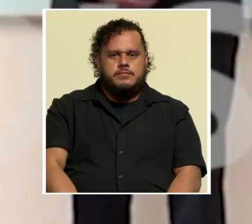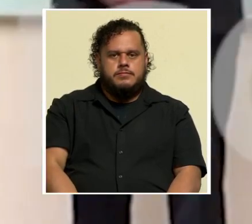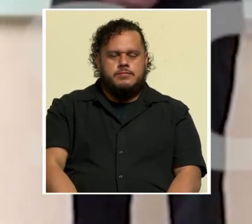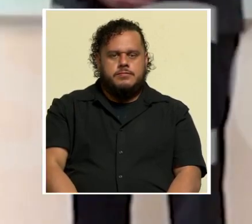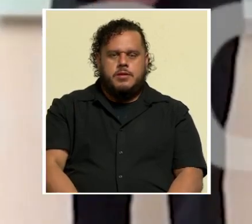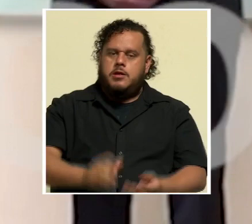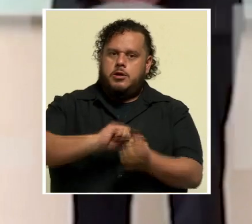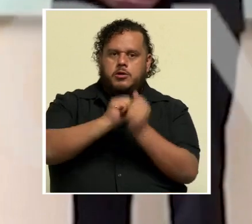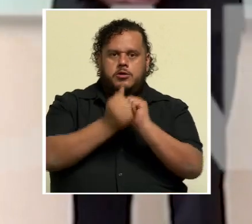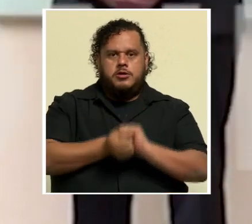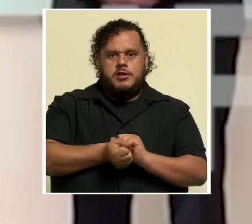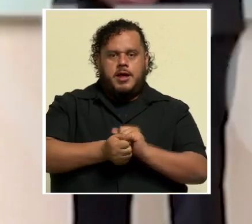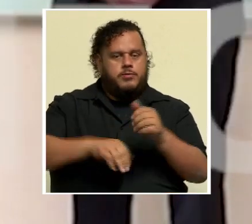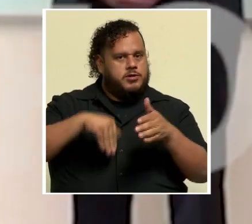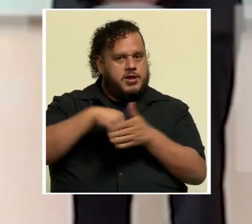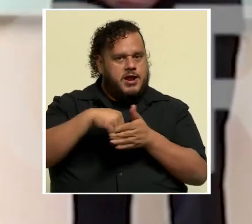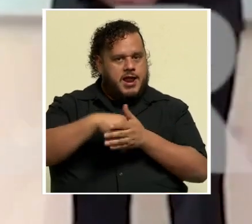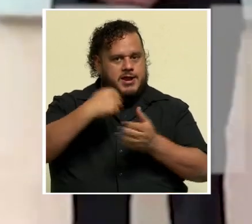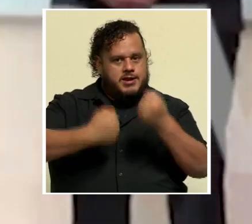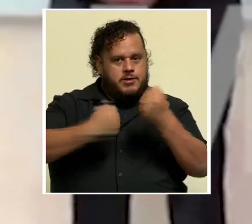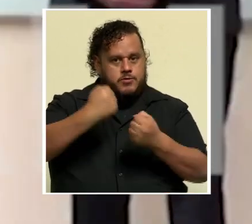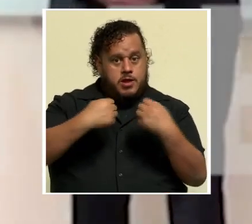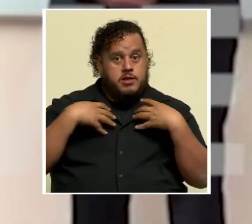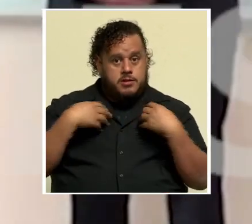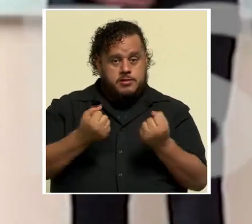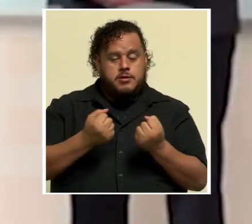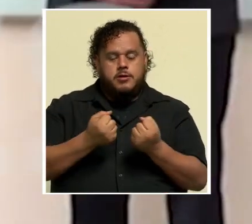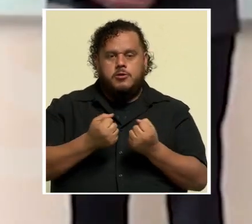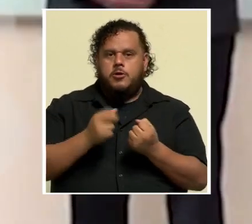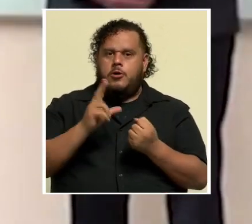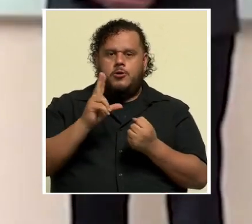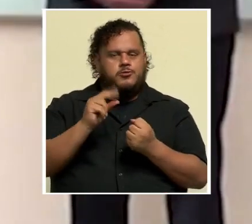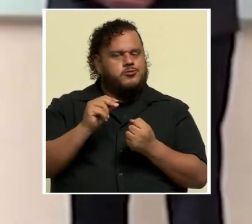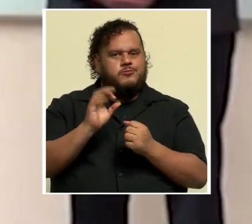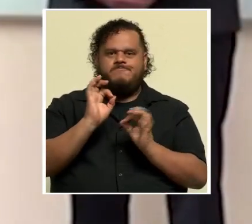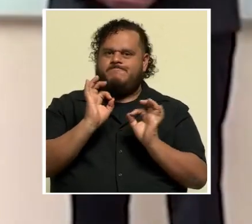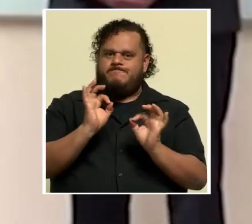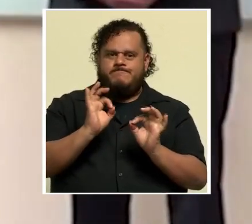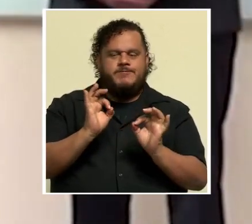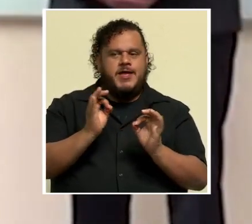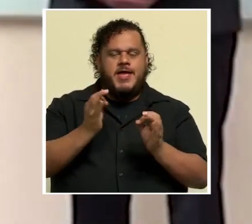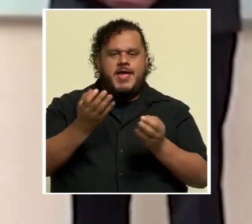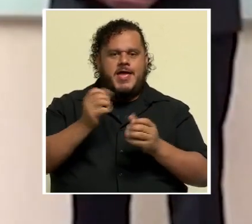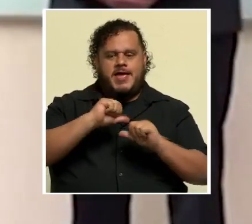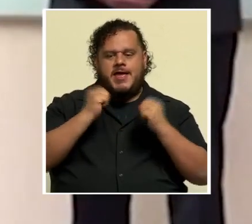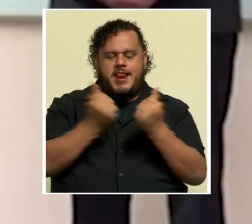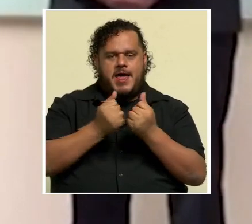Los cambios en la restricción vehicular sanitaria no cayeron bien en el sector comercial.